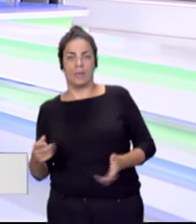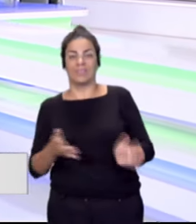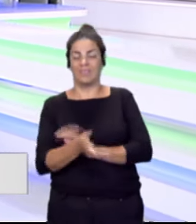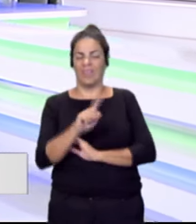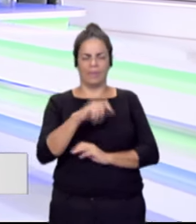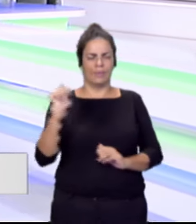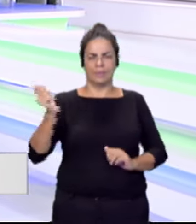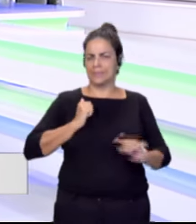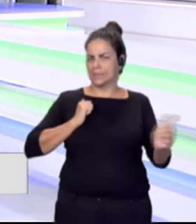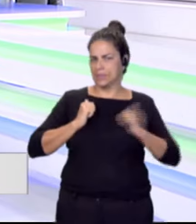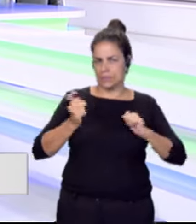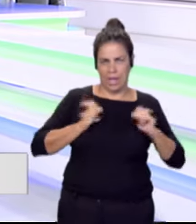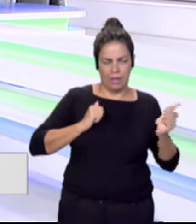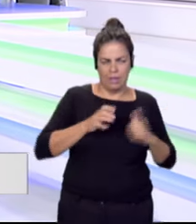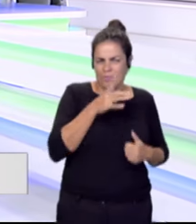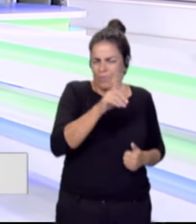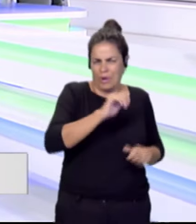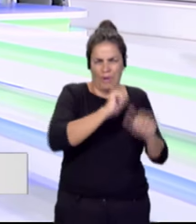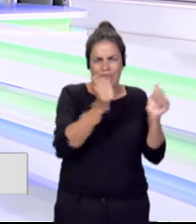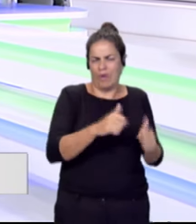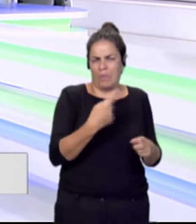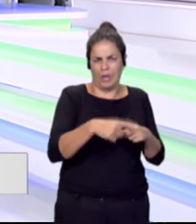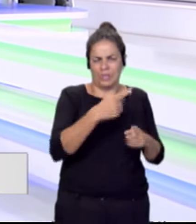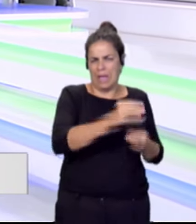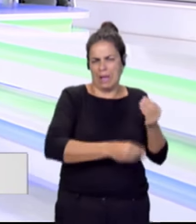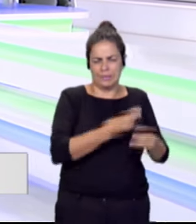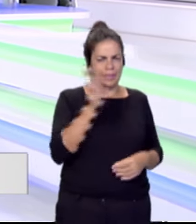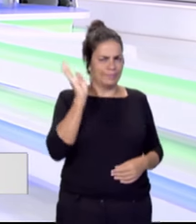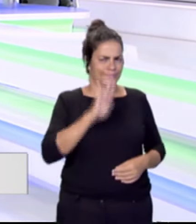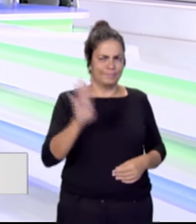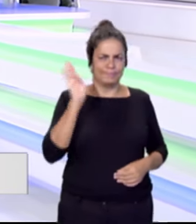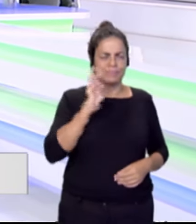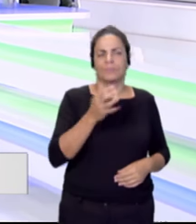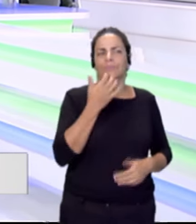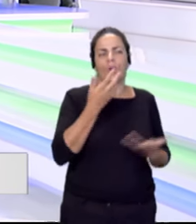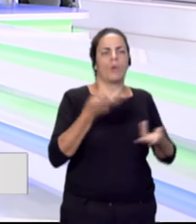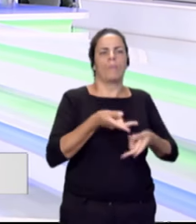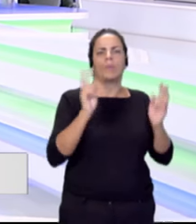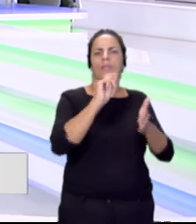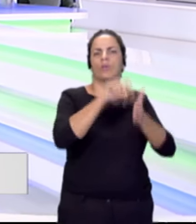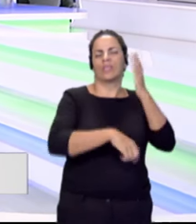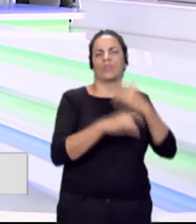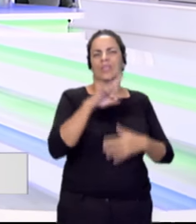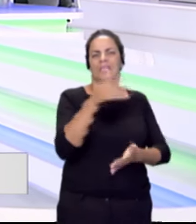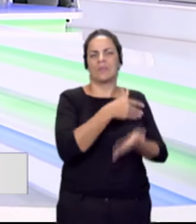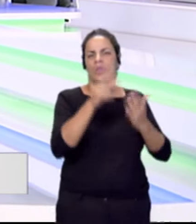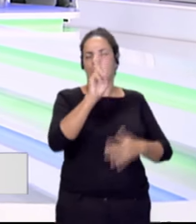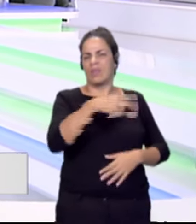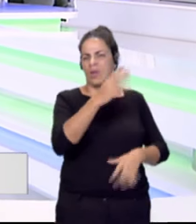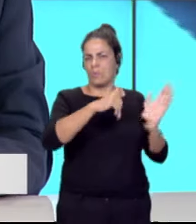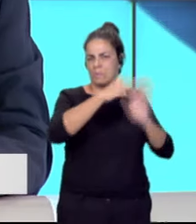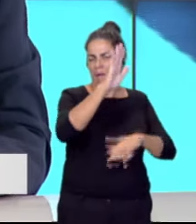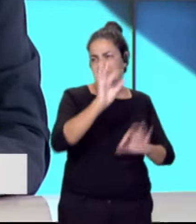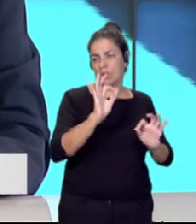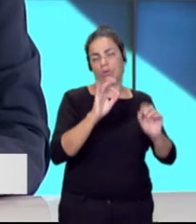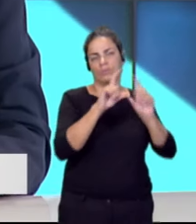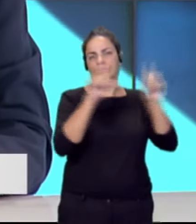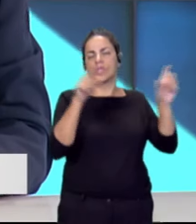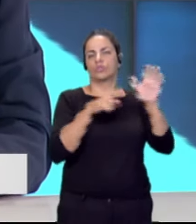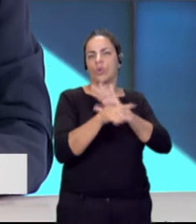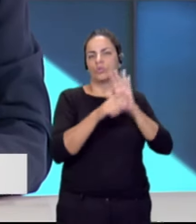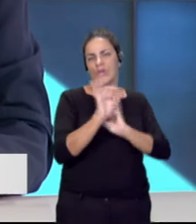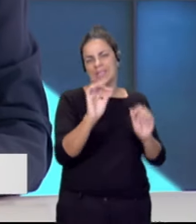aquella manera de actuar absolutamente irregular, que permitió, por ejemplo, contratos de más de 15 millones de euros con soluciones de gestión, la empresa de